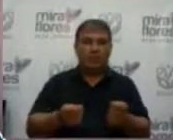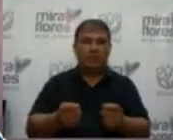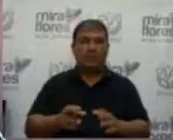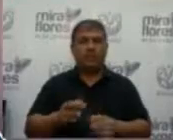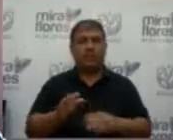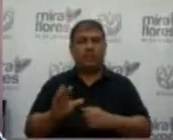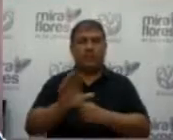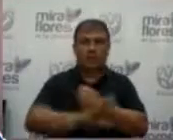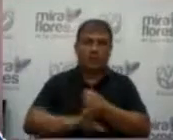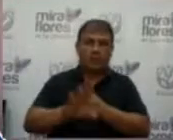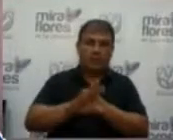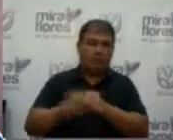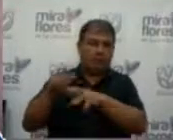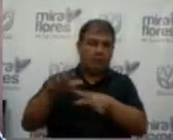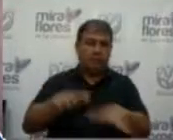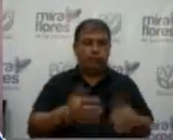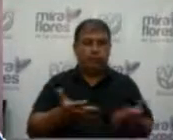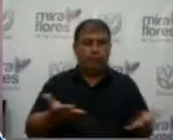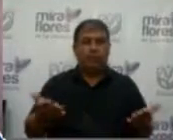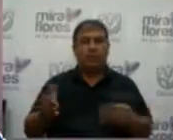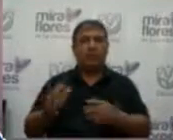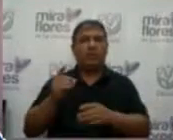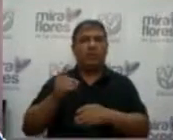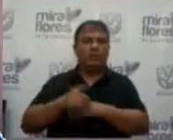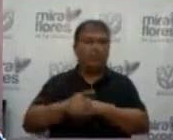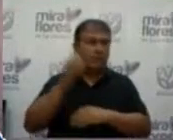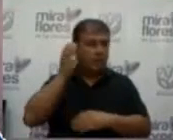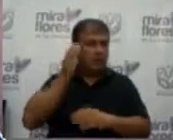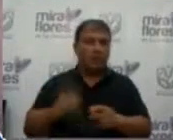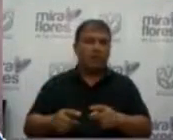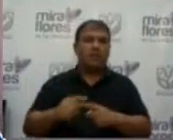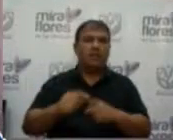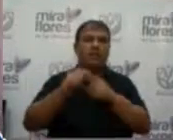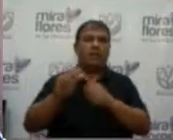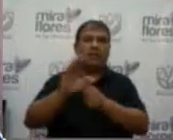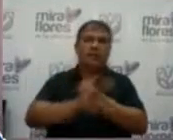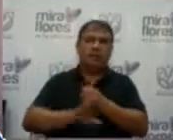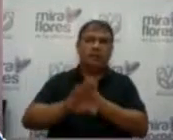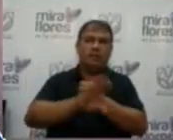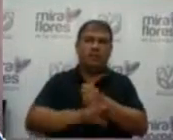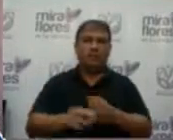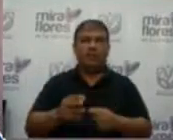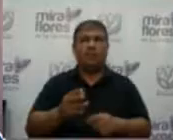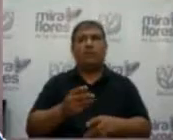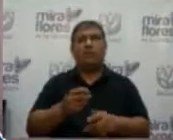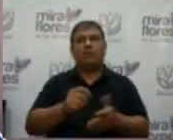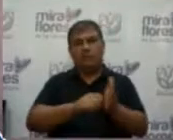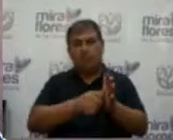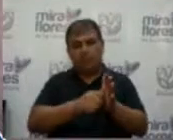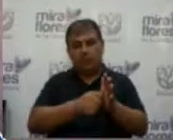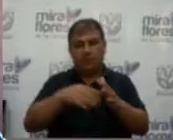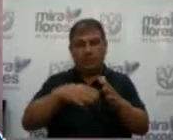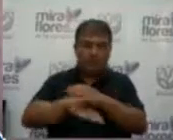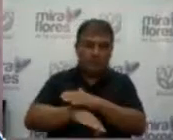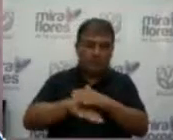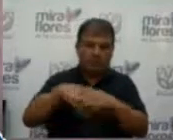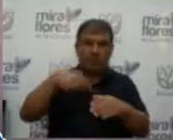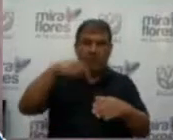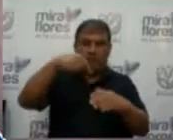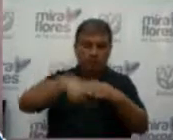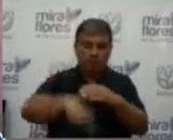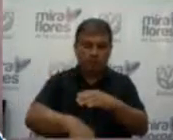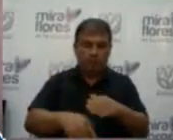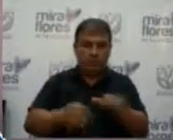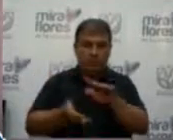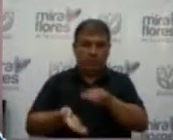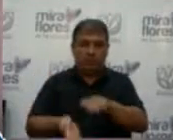de desastres en el distrito de Miraflores, específicamente en la custodia de llaves para el acceso de los almacenes soterrados